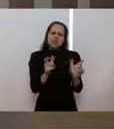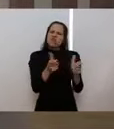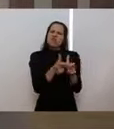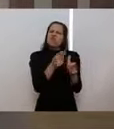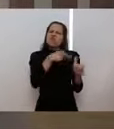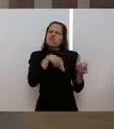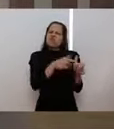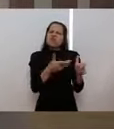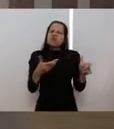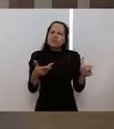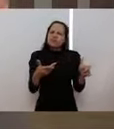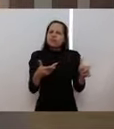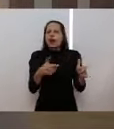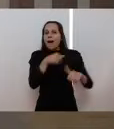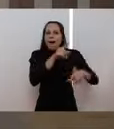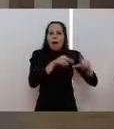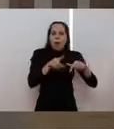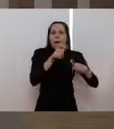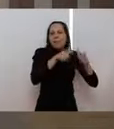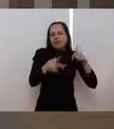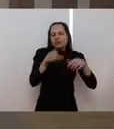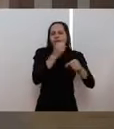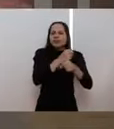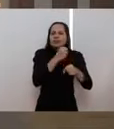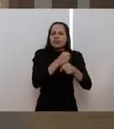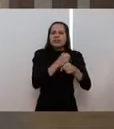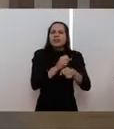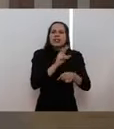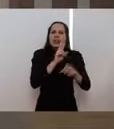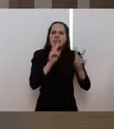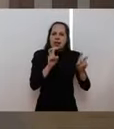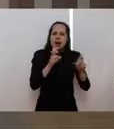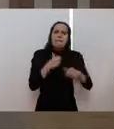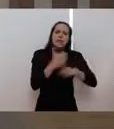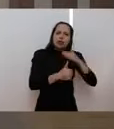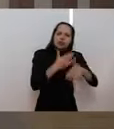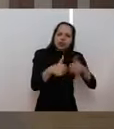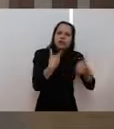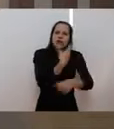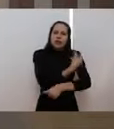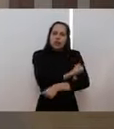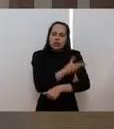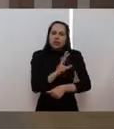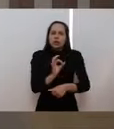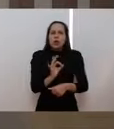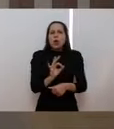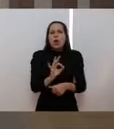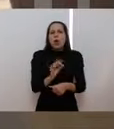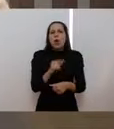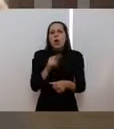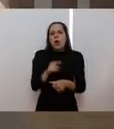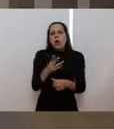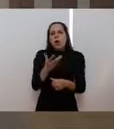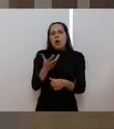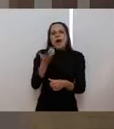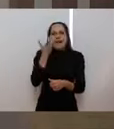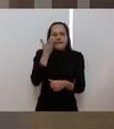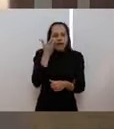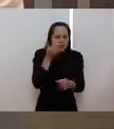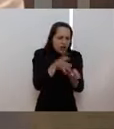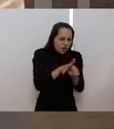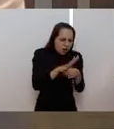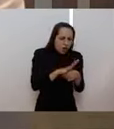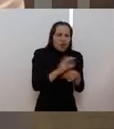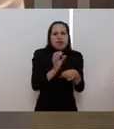a aquellos funcionarios que durante el proceso de vacunación no se encontraban cursando con la enfermedad o algunas